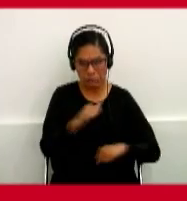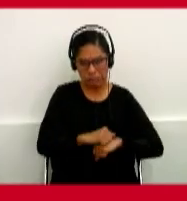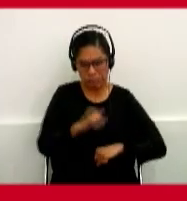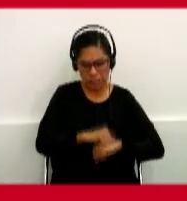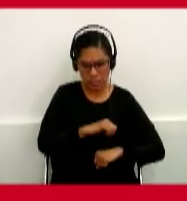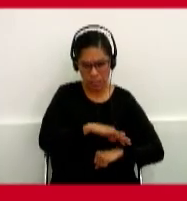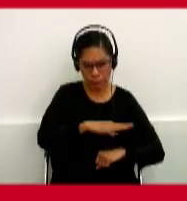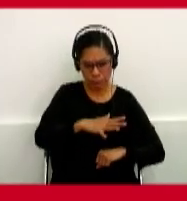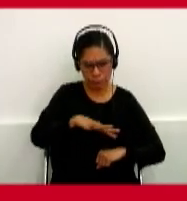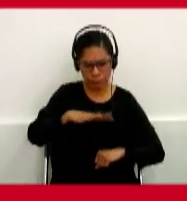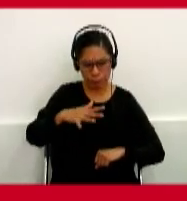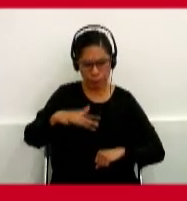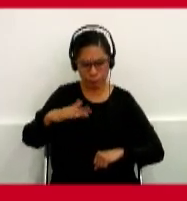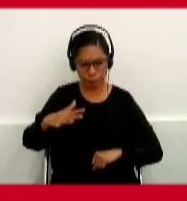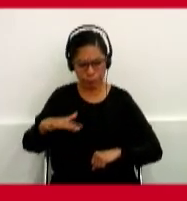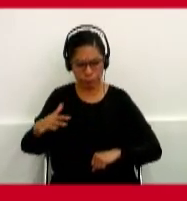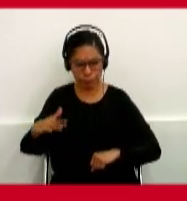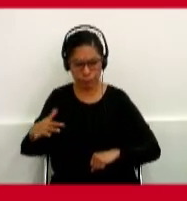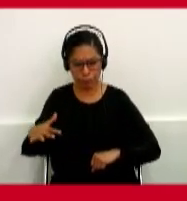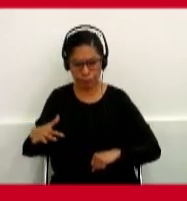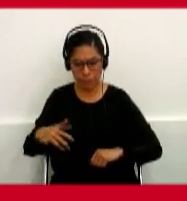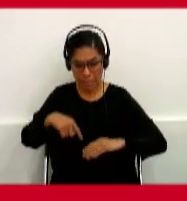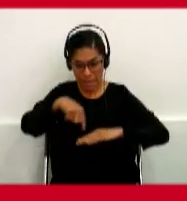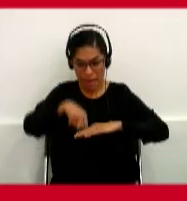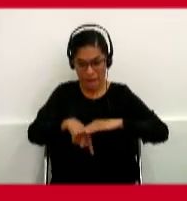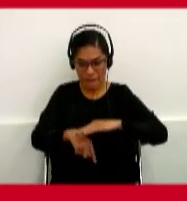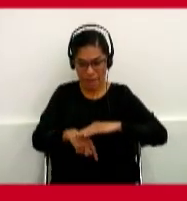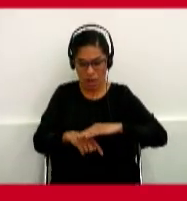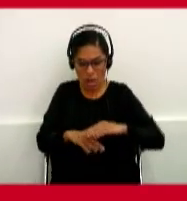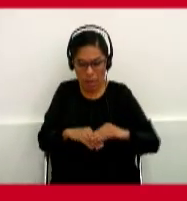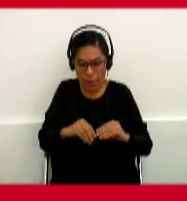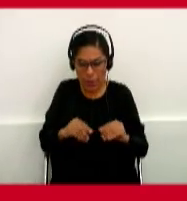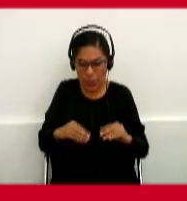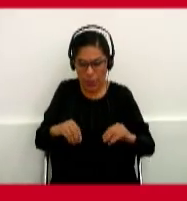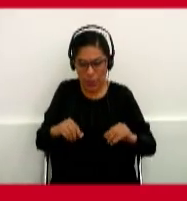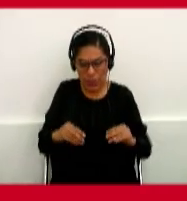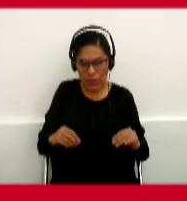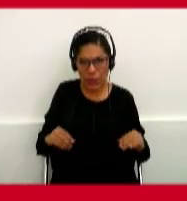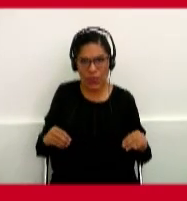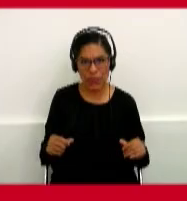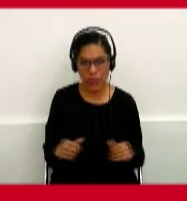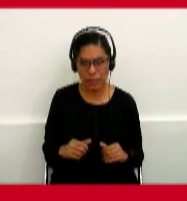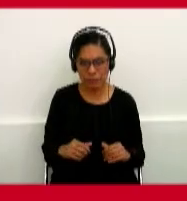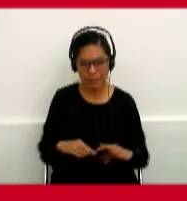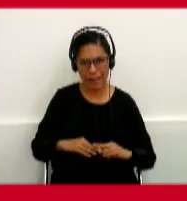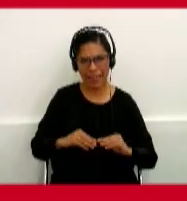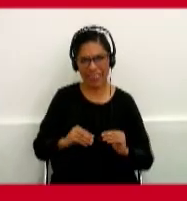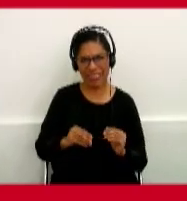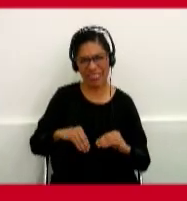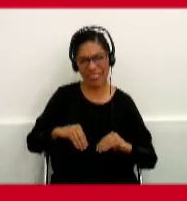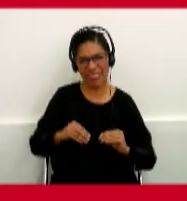toba y un material arcilloso en la fundación, ¿no? Que pueden ver ahí en la imagen. Y también